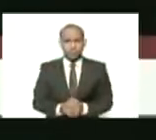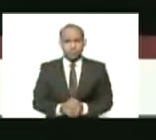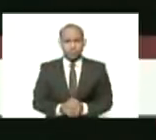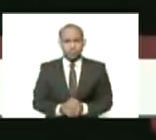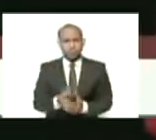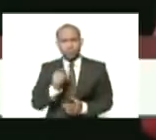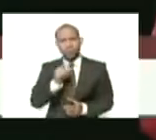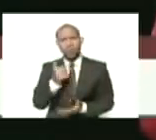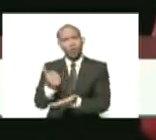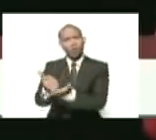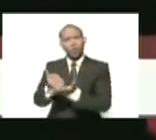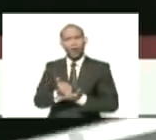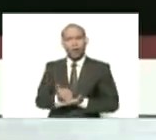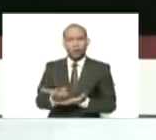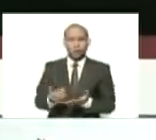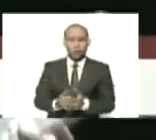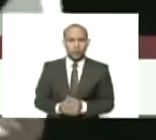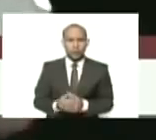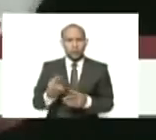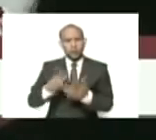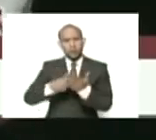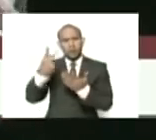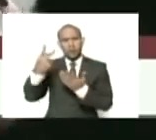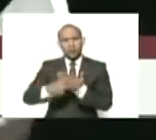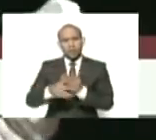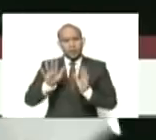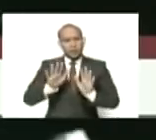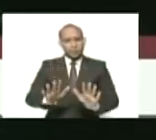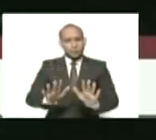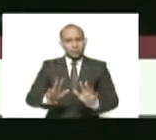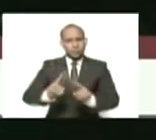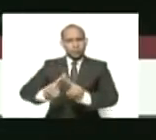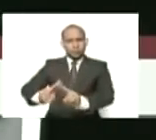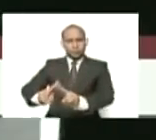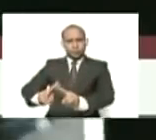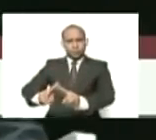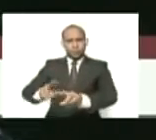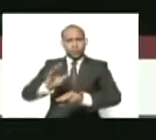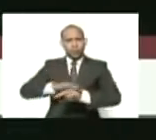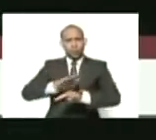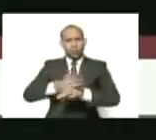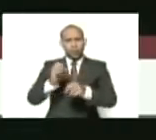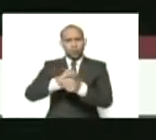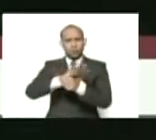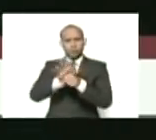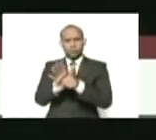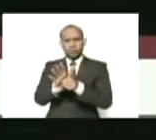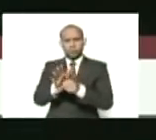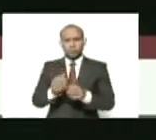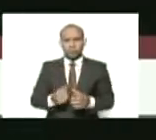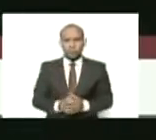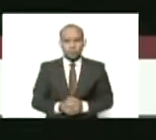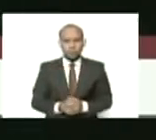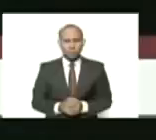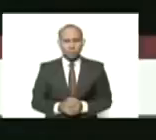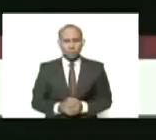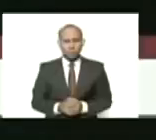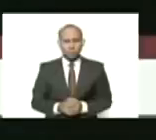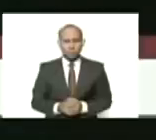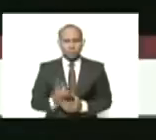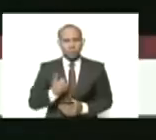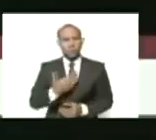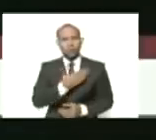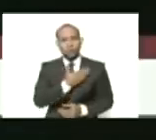no nos ayudó y el plan no se ha llevado a cabo con el rigor que se merece.